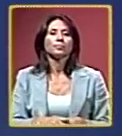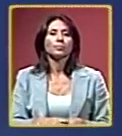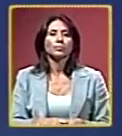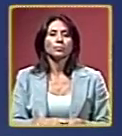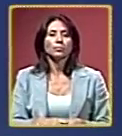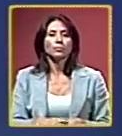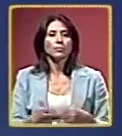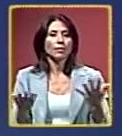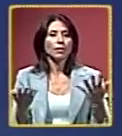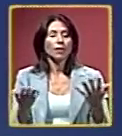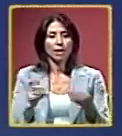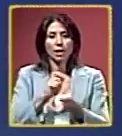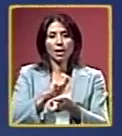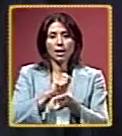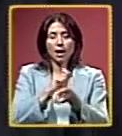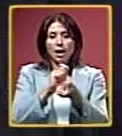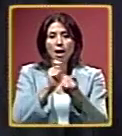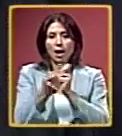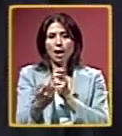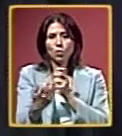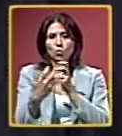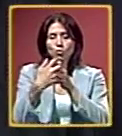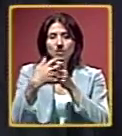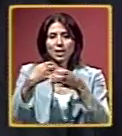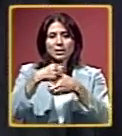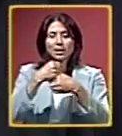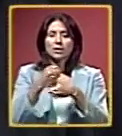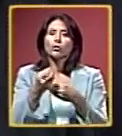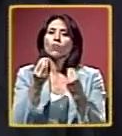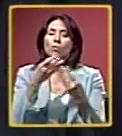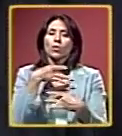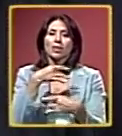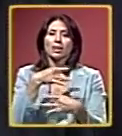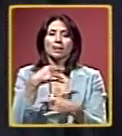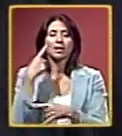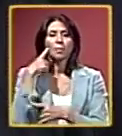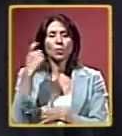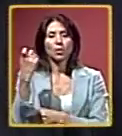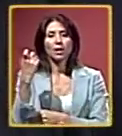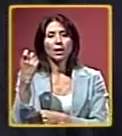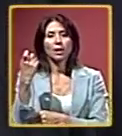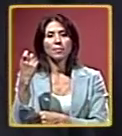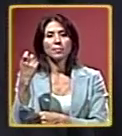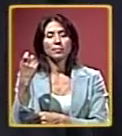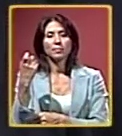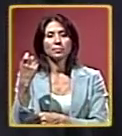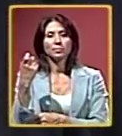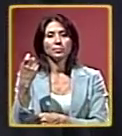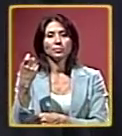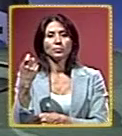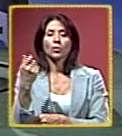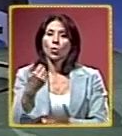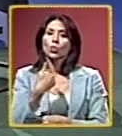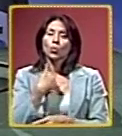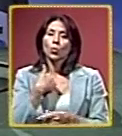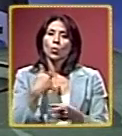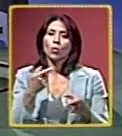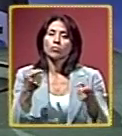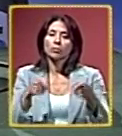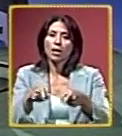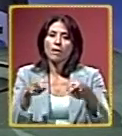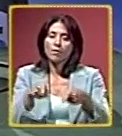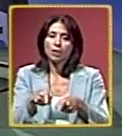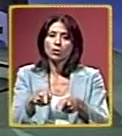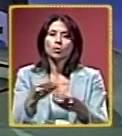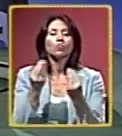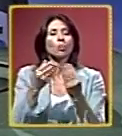El ajuste que se hizo fue un ajuste muy interesante porque resulta que tuvo efectos bastante